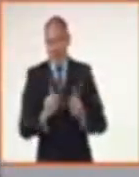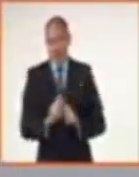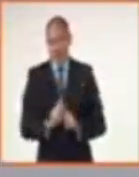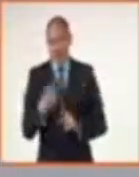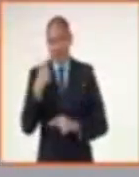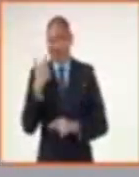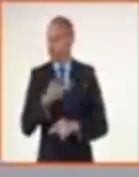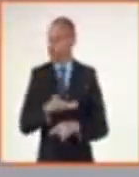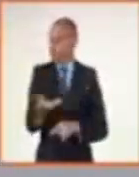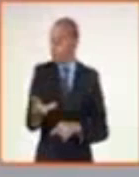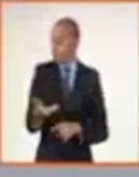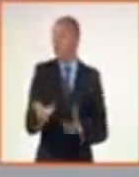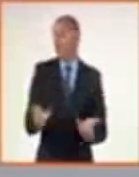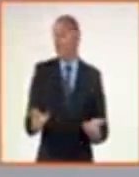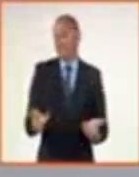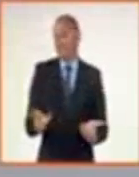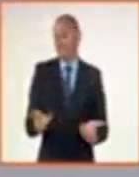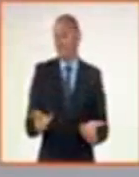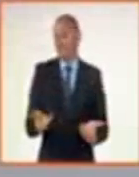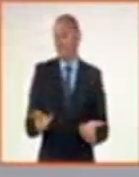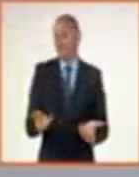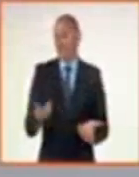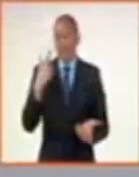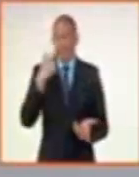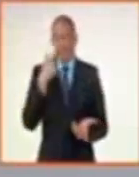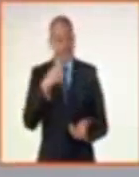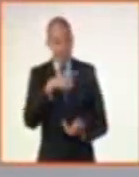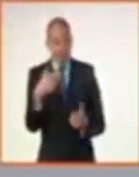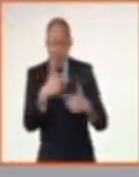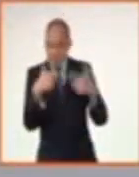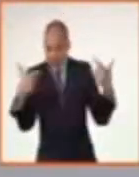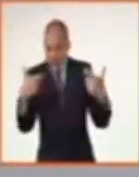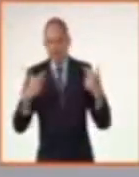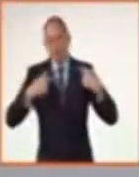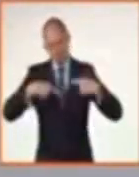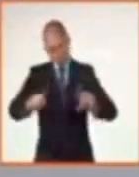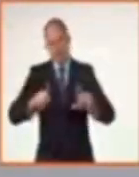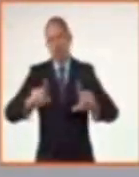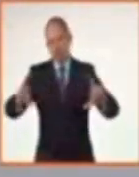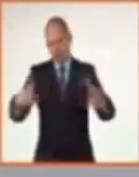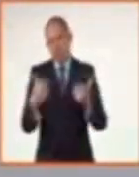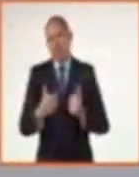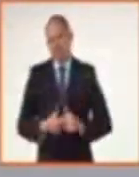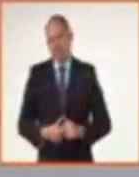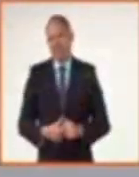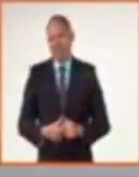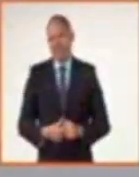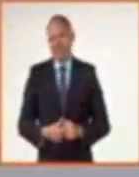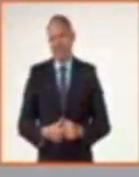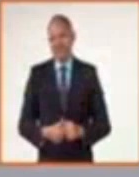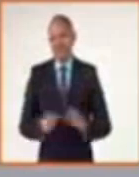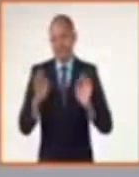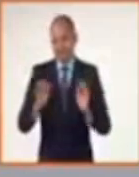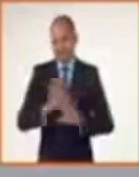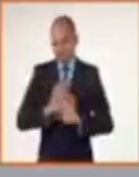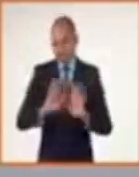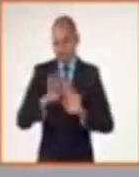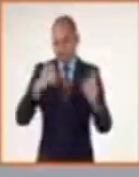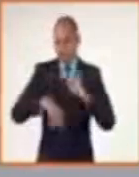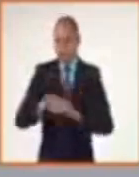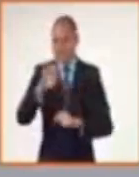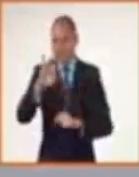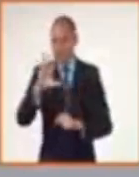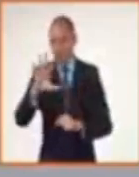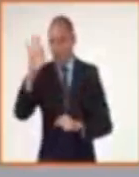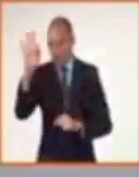Los otros son los comentarios que podemos hacer en este sentido, pero el tema de la abstención, aun cuando hemos logrado el 75% en todo este